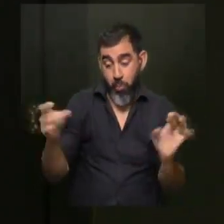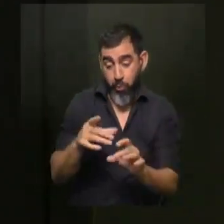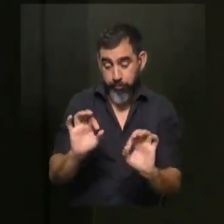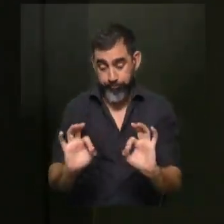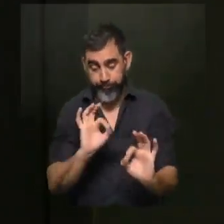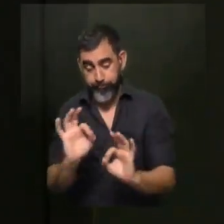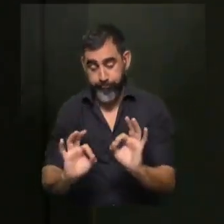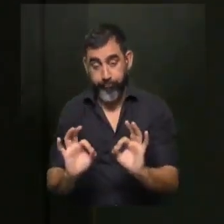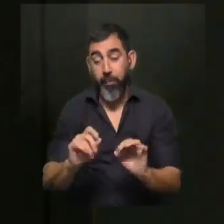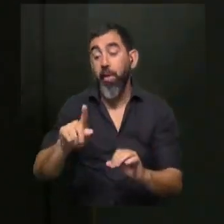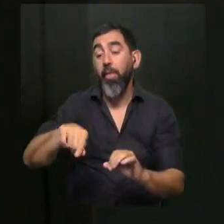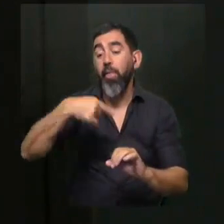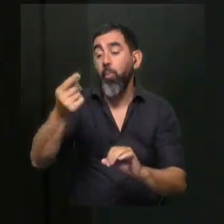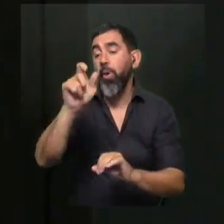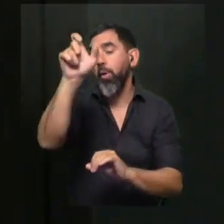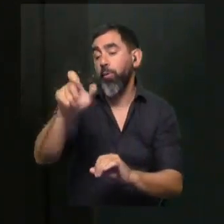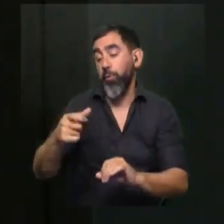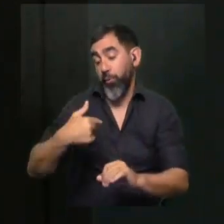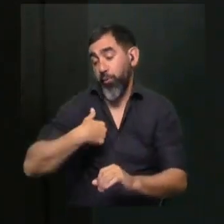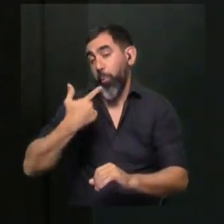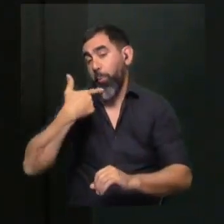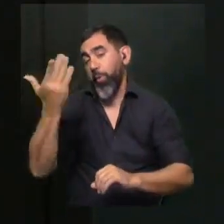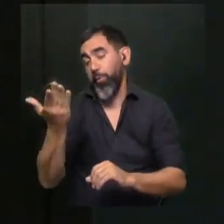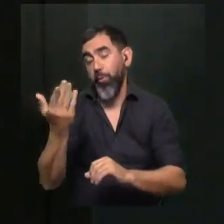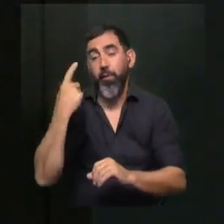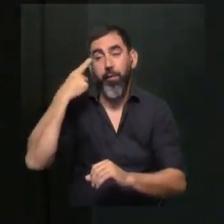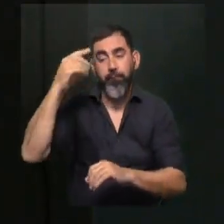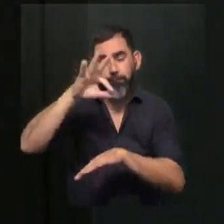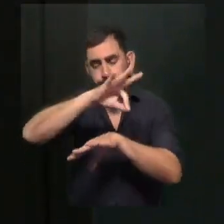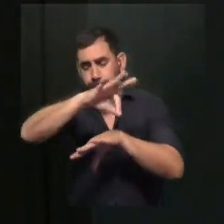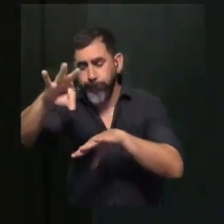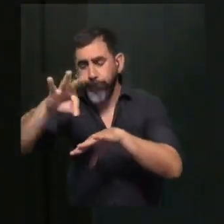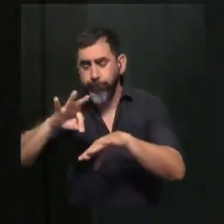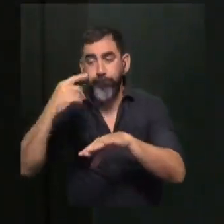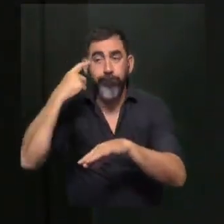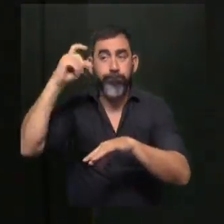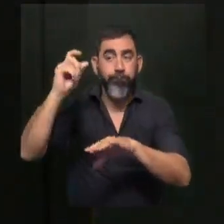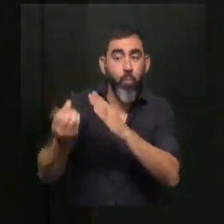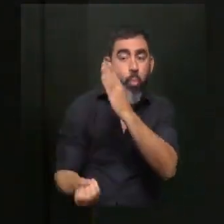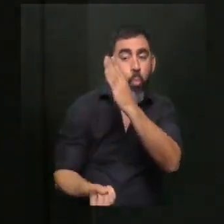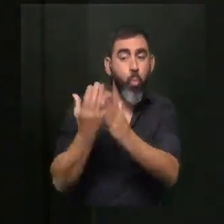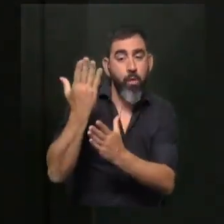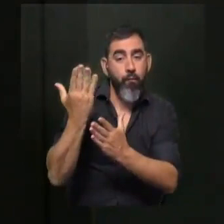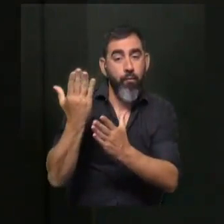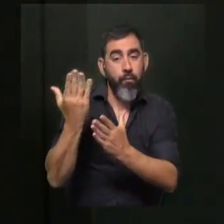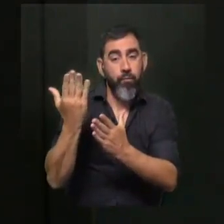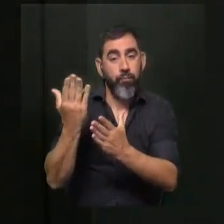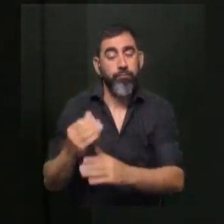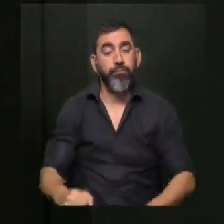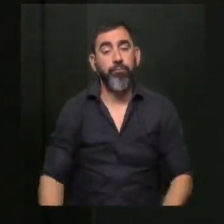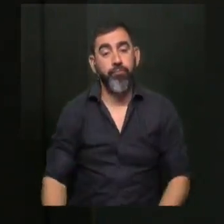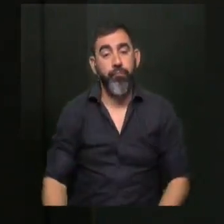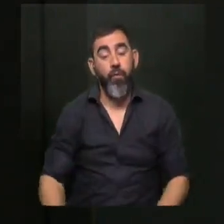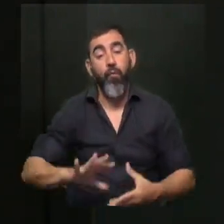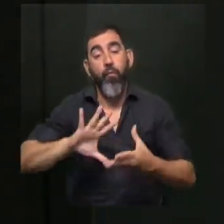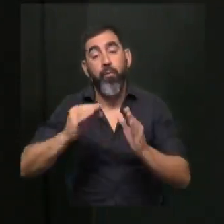está hecho, ¿no? Una vez que la persona diseña algo que tiene alguna novedad, empieza el